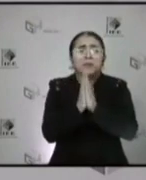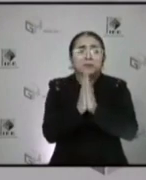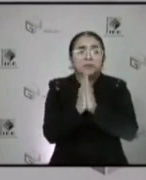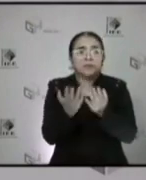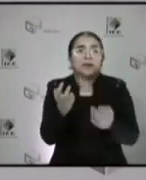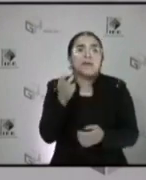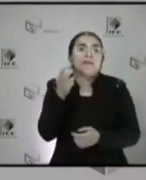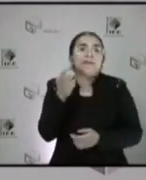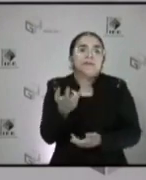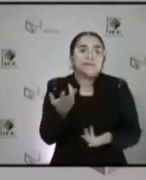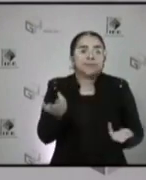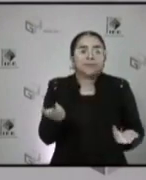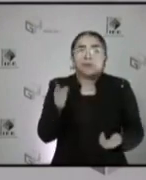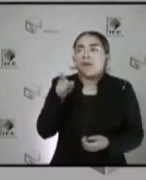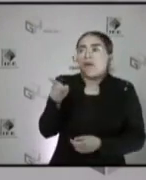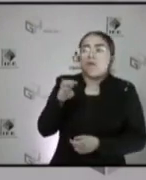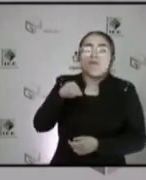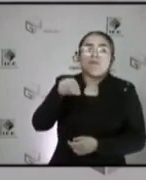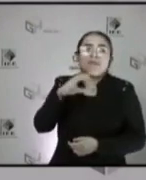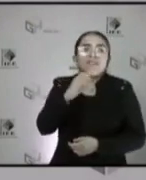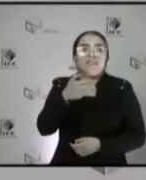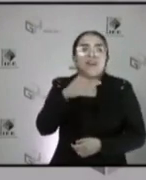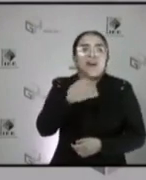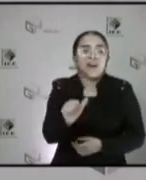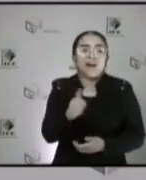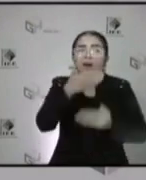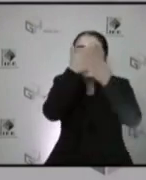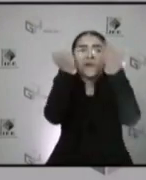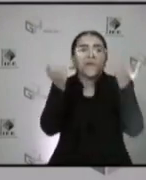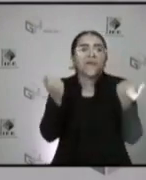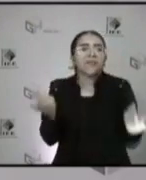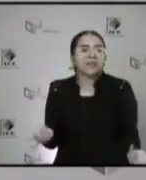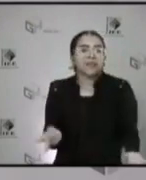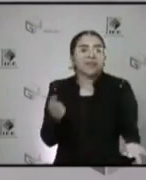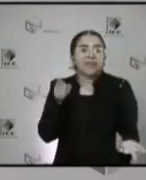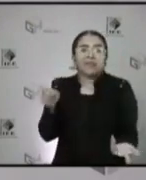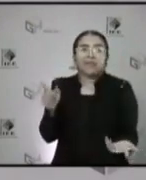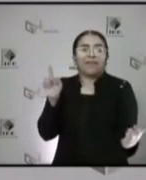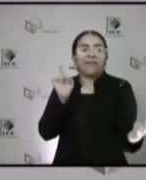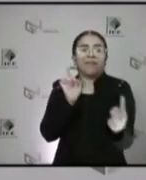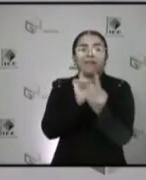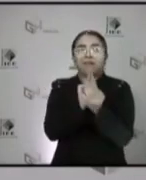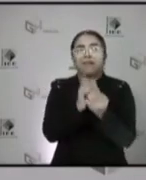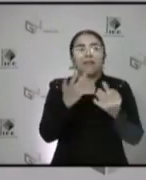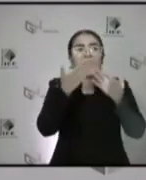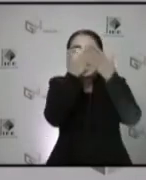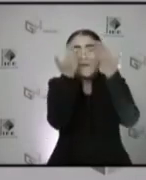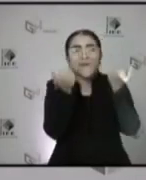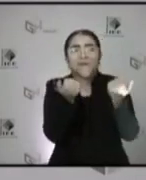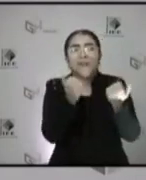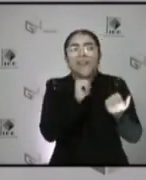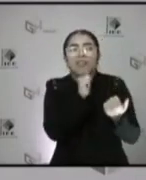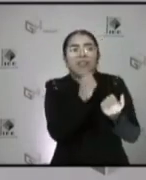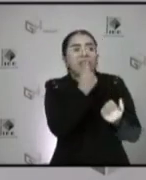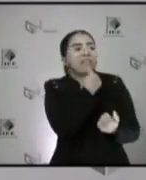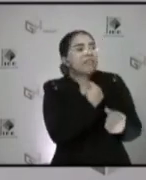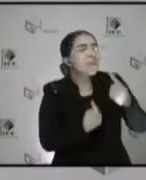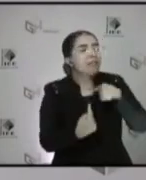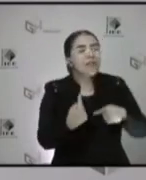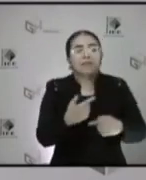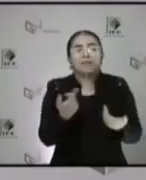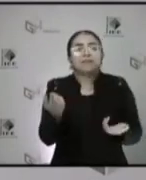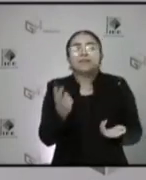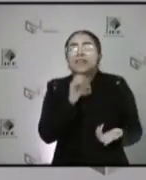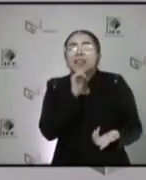tratado, nada más que Menchaca no sabe, porque está con vallas, no se acerca a la gente, no permite que le hablen, no permite que le digan lo que